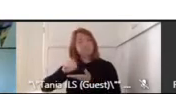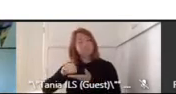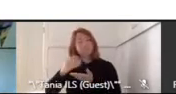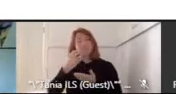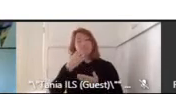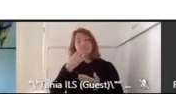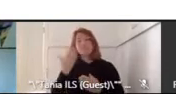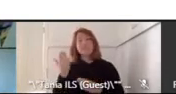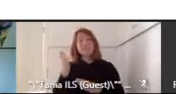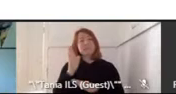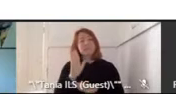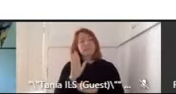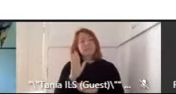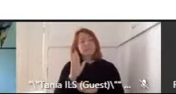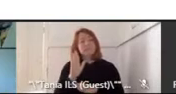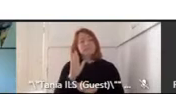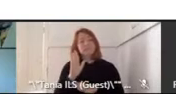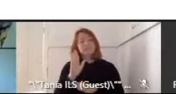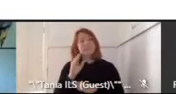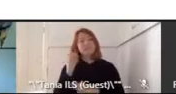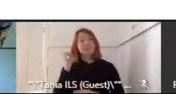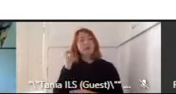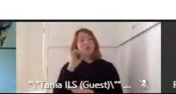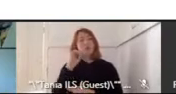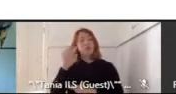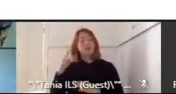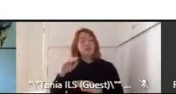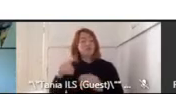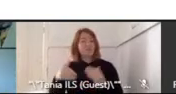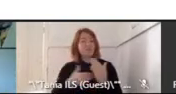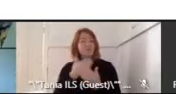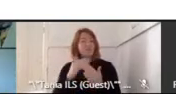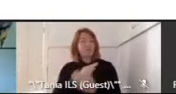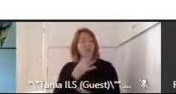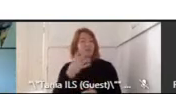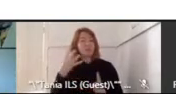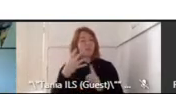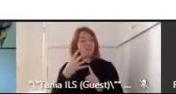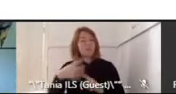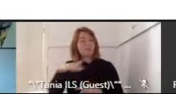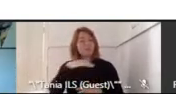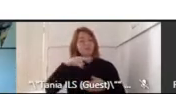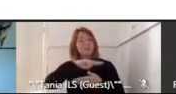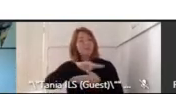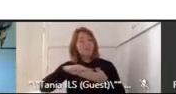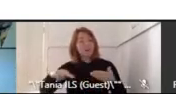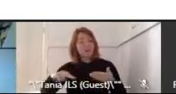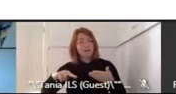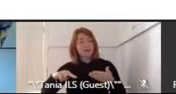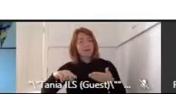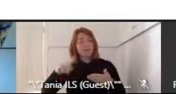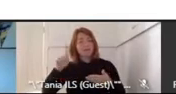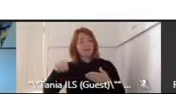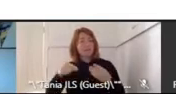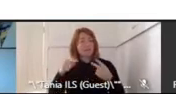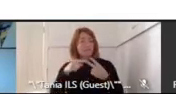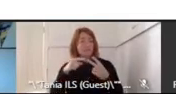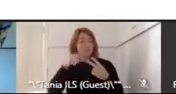en la cuarta jornada universitaria galega en género, en el Gender in Physics Day